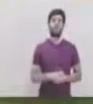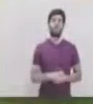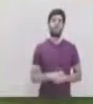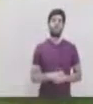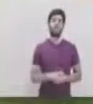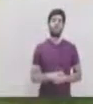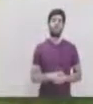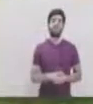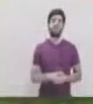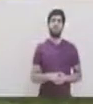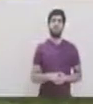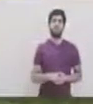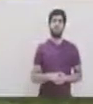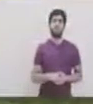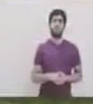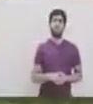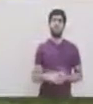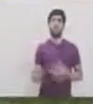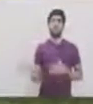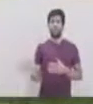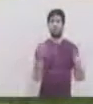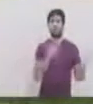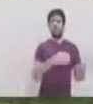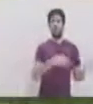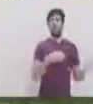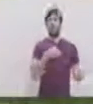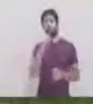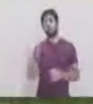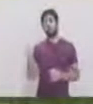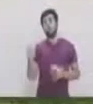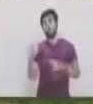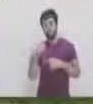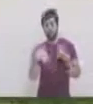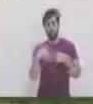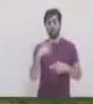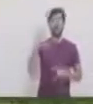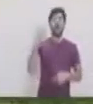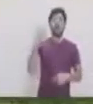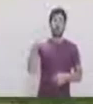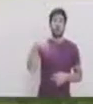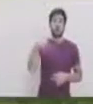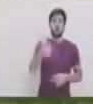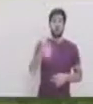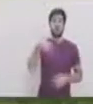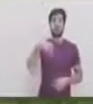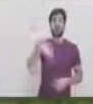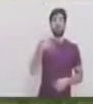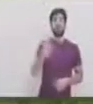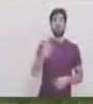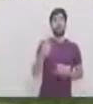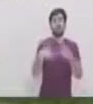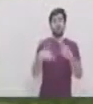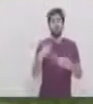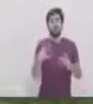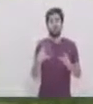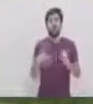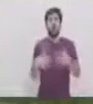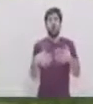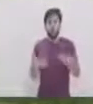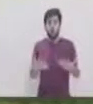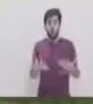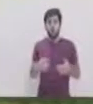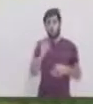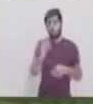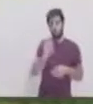Papá y mamá se aman mucho. Papá, como lo aprendimos en las lecciones anteriores, la letra P recostada en el